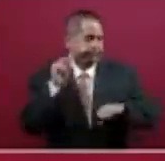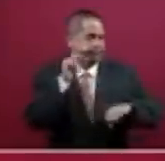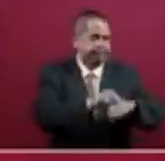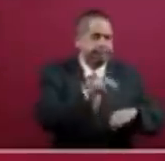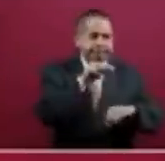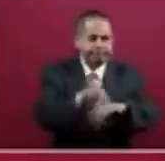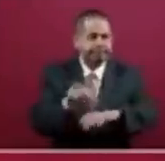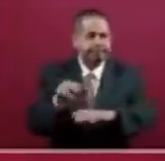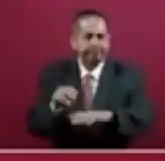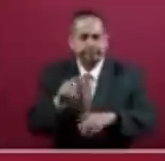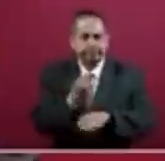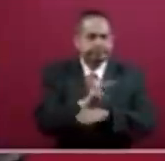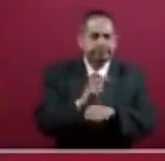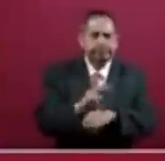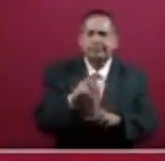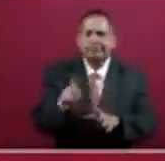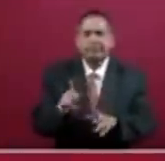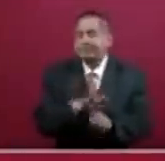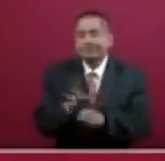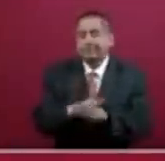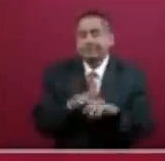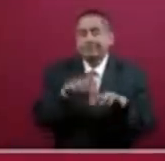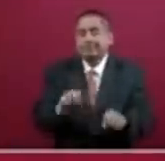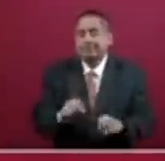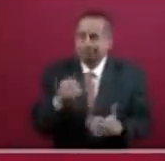y lo estamos haciendo, pero no es suficiente,